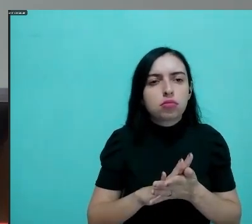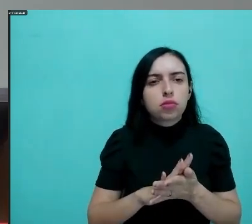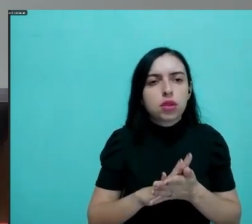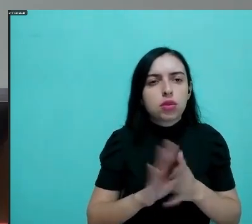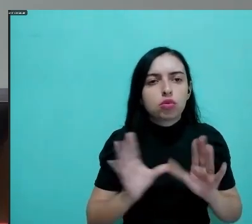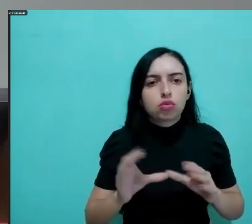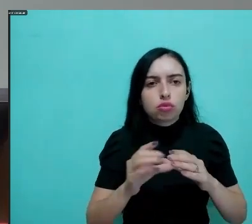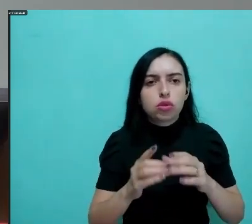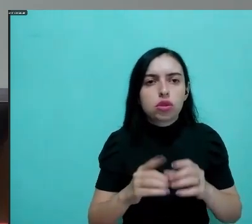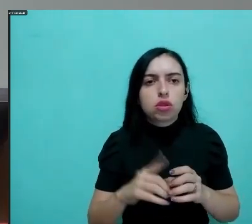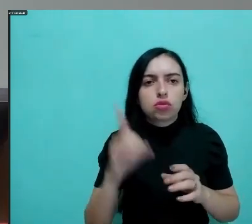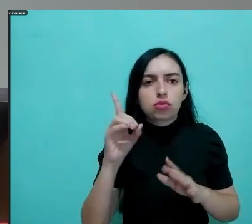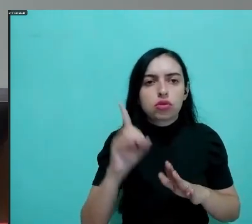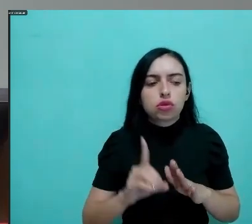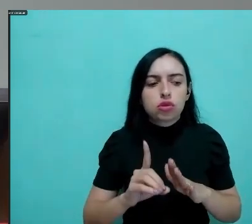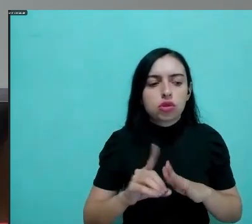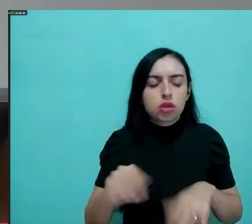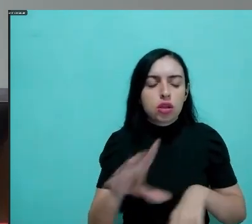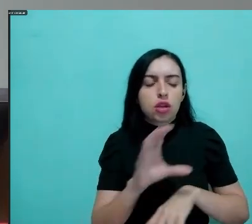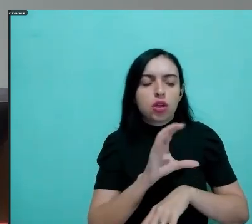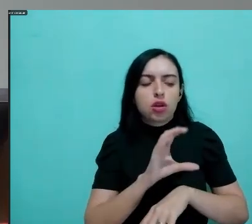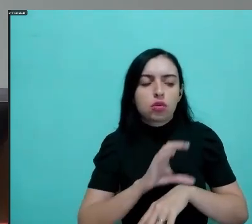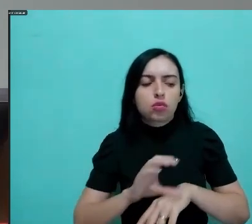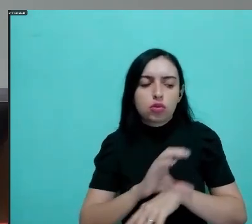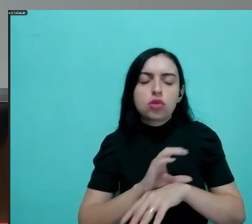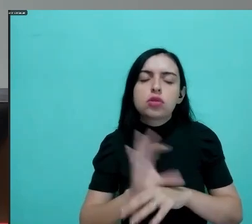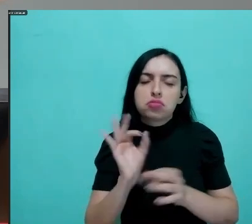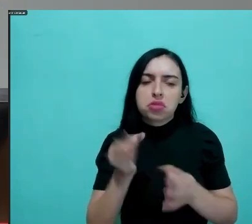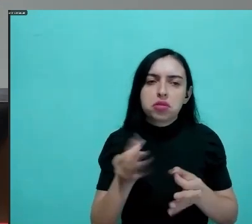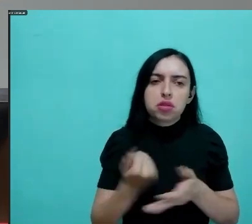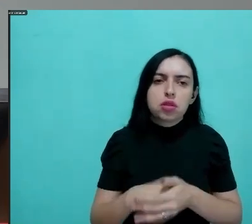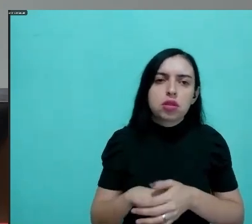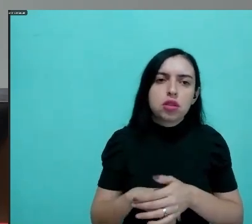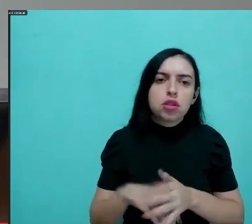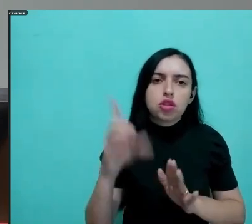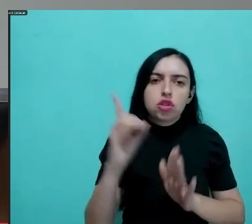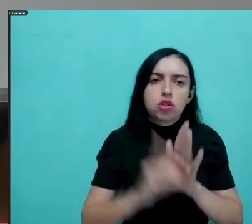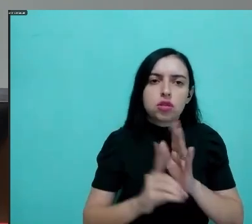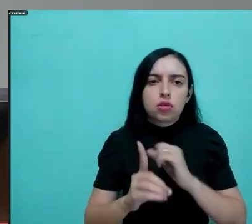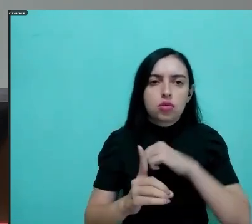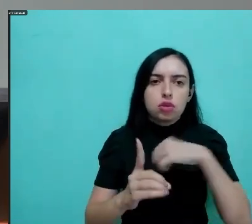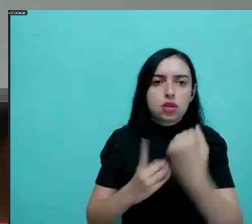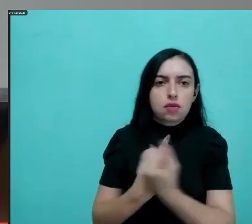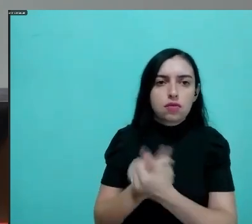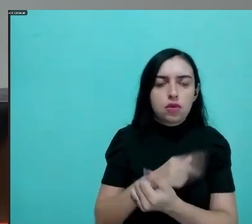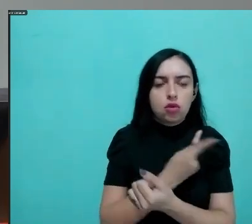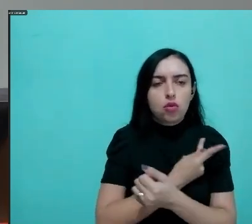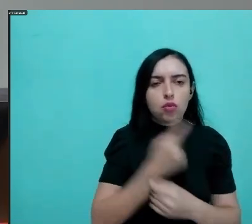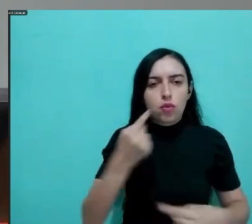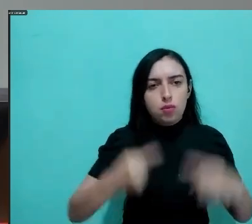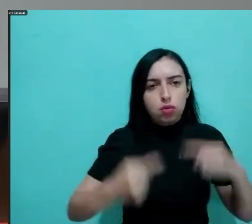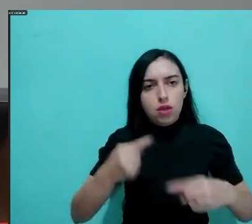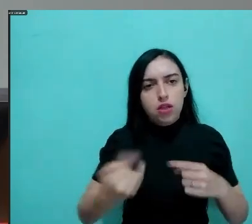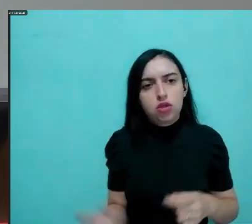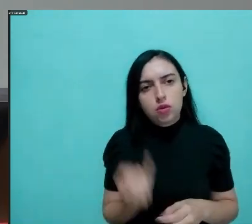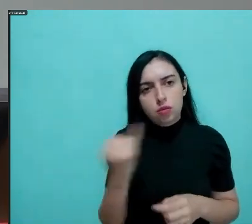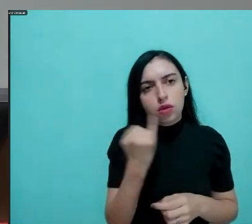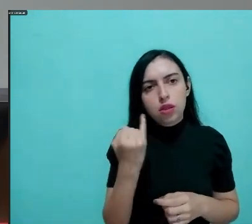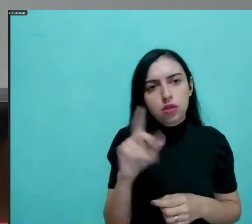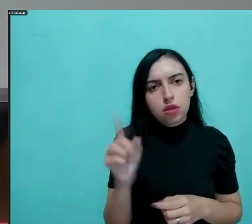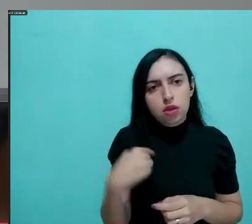derecho constitucional positivo los derechos civiles y políticos, tan importantes para nuestra